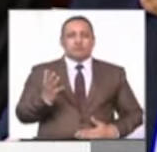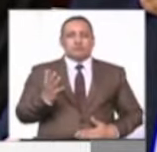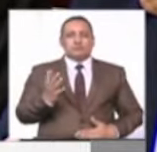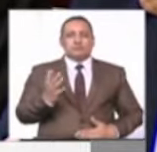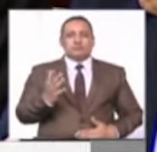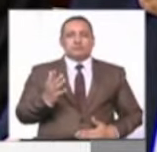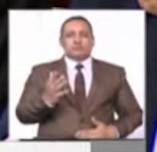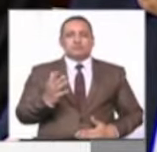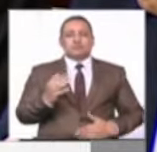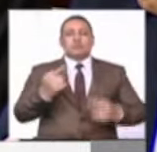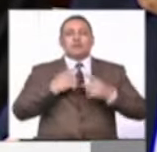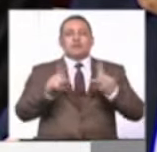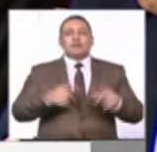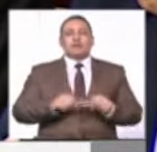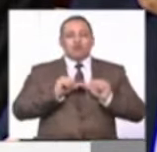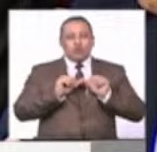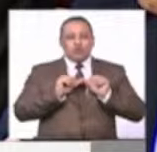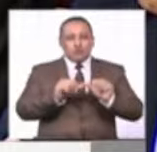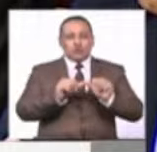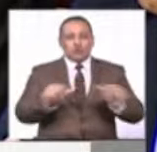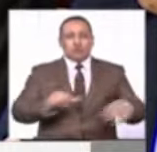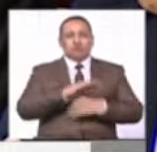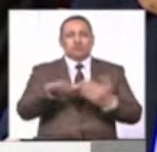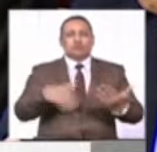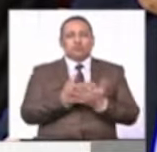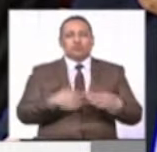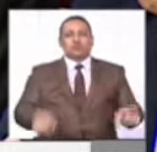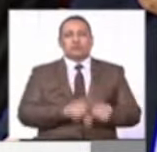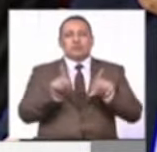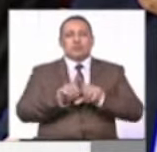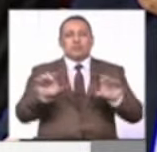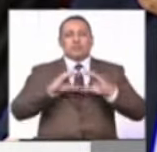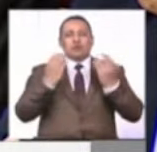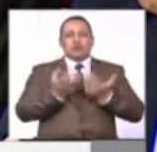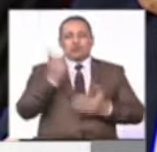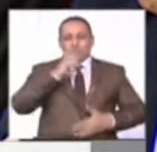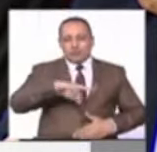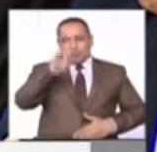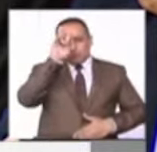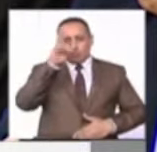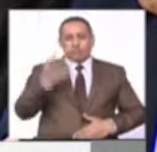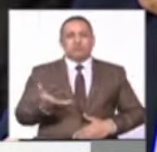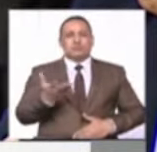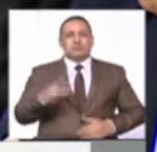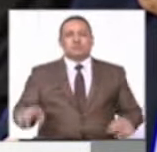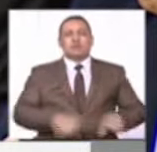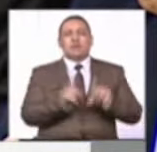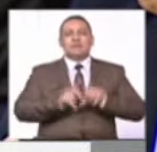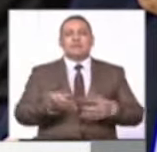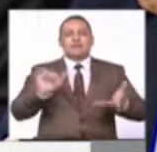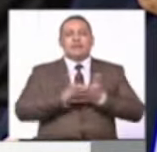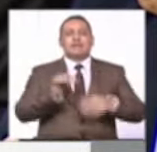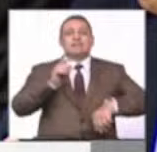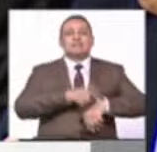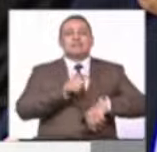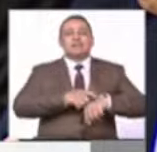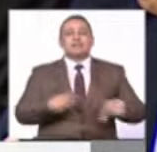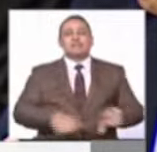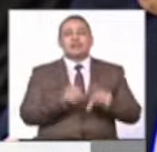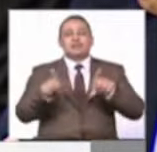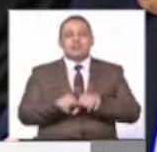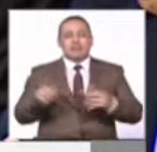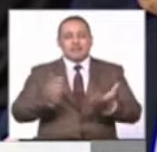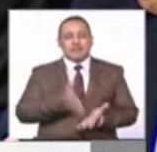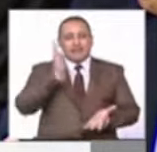político seguido en su totalidad ante el congreso de la República en el que este tiene la potestad de